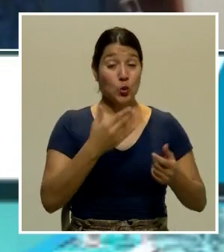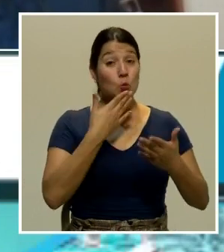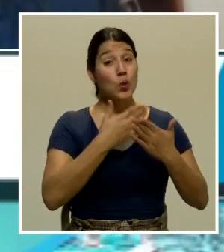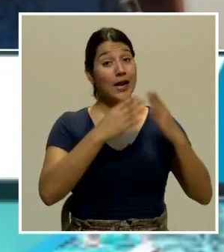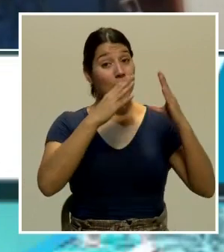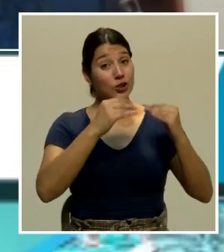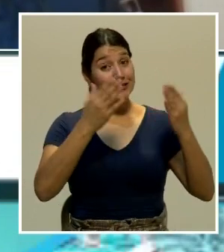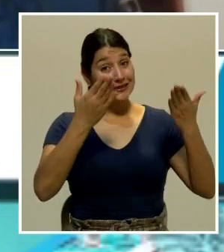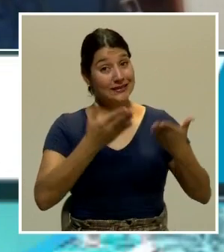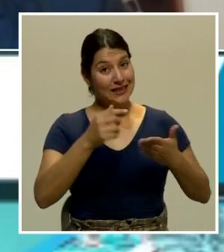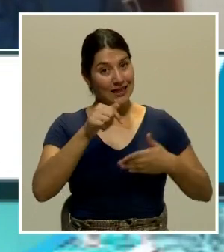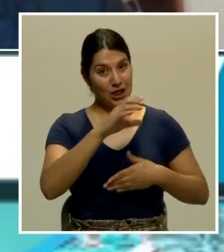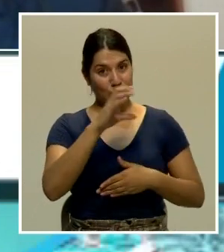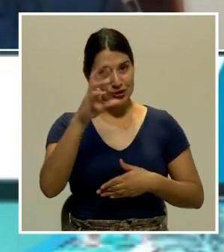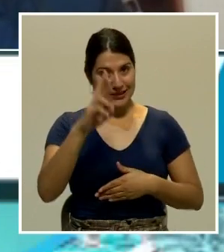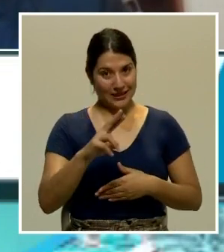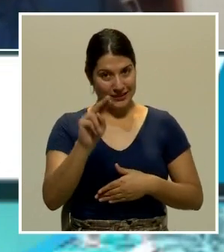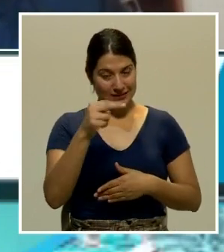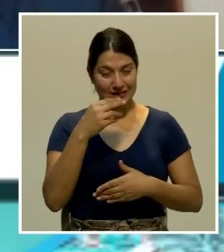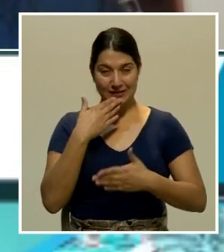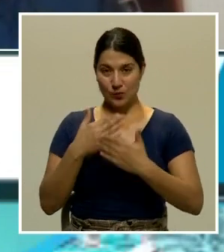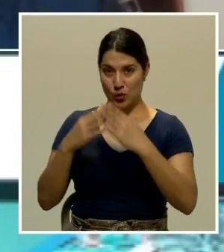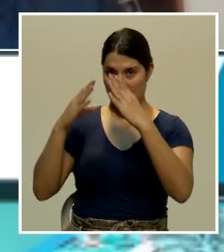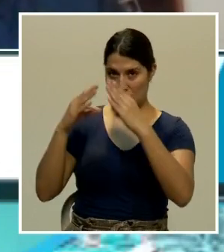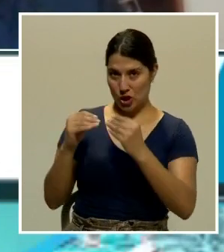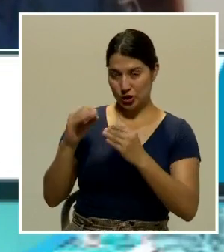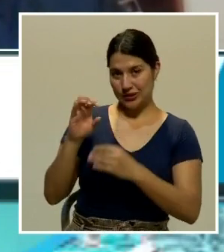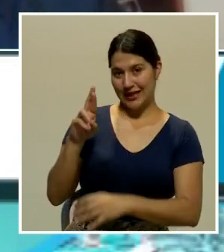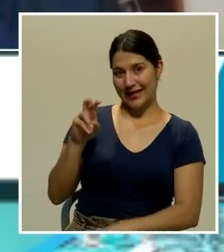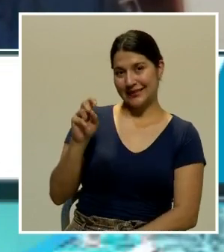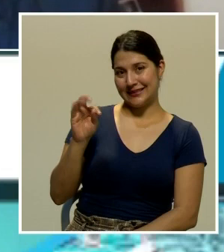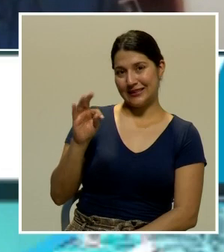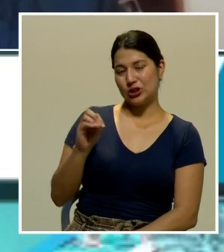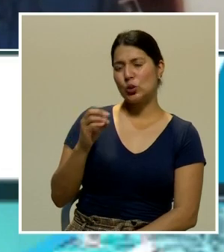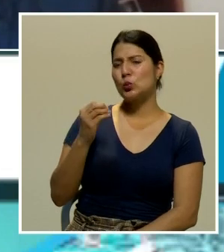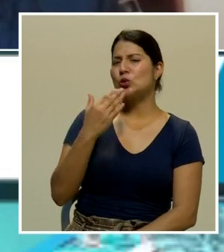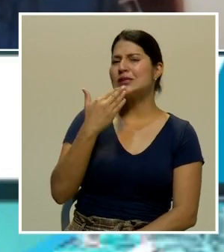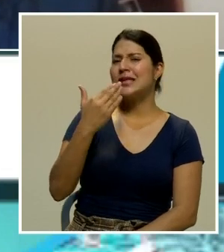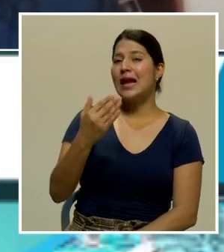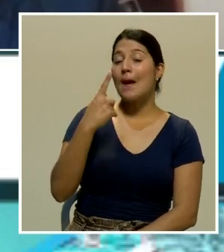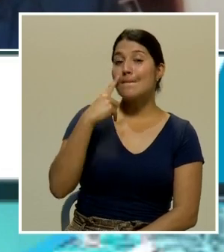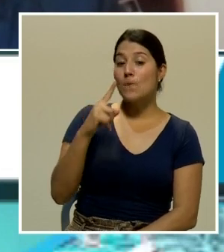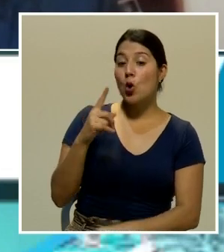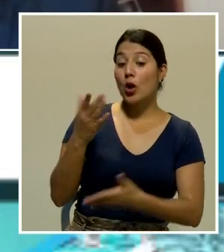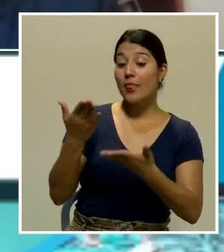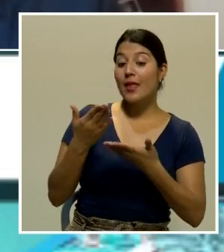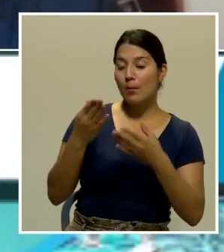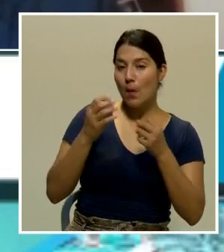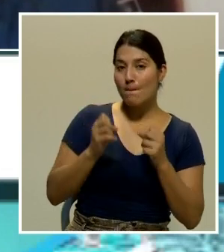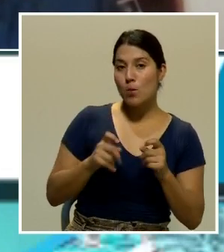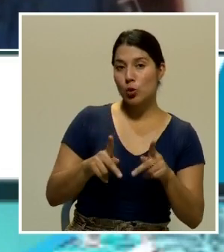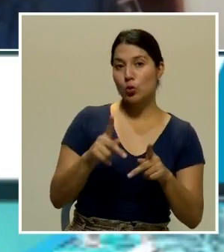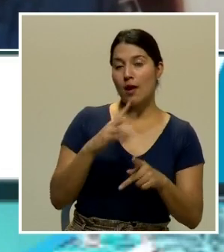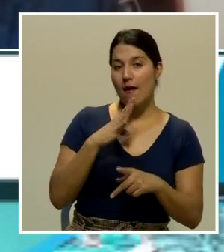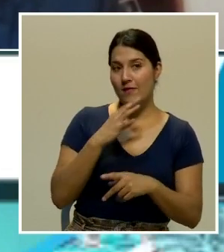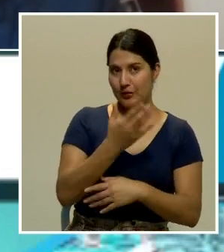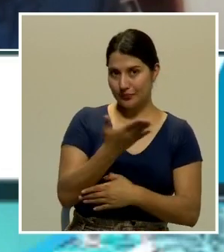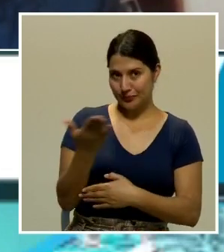Rica Noticias. Buenas noches, don Ernesto. Muchas gracias por la oportunidad de dirigirme a los costarricenses y acá estamos a la